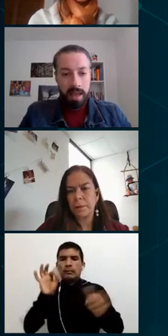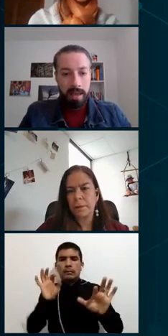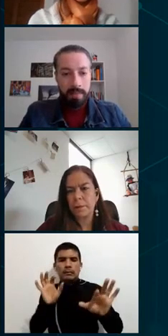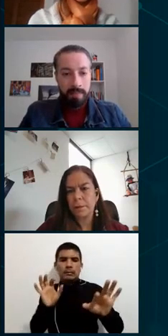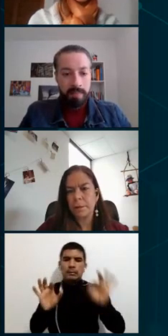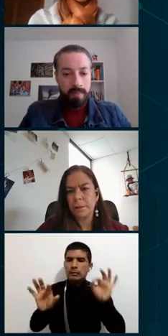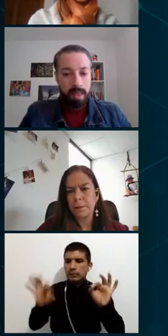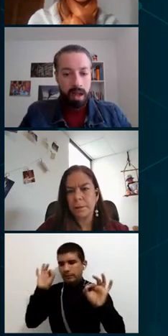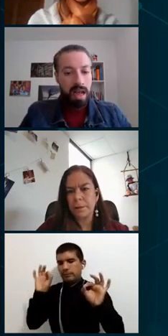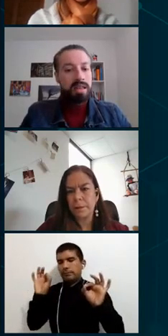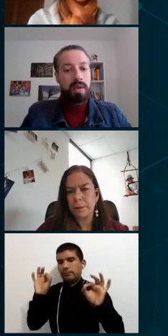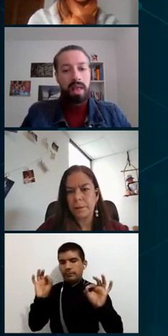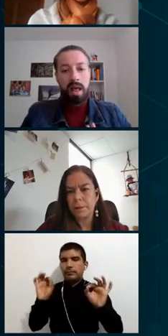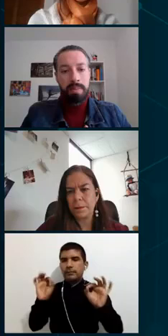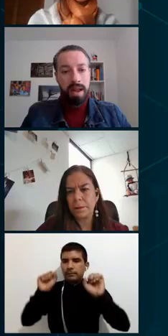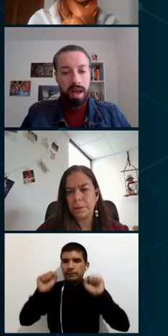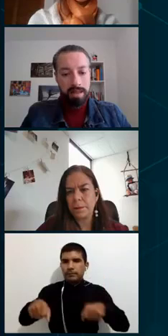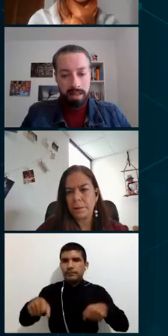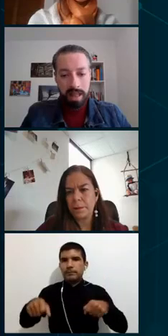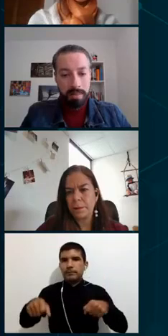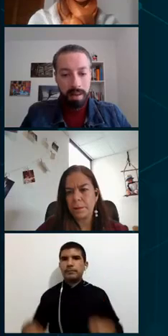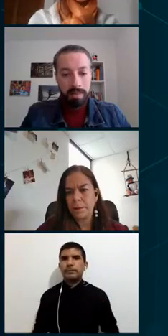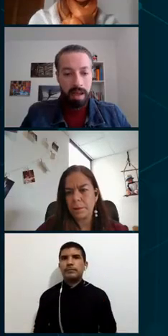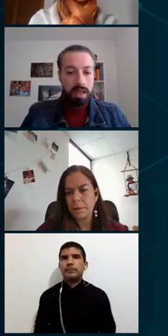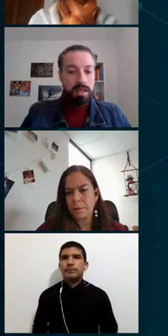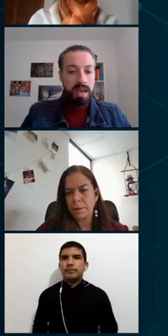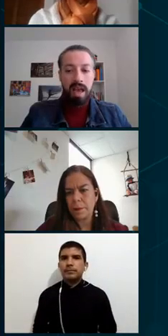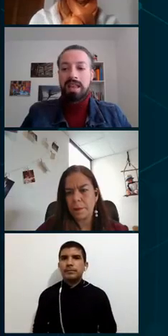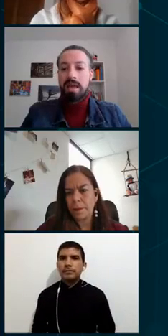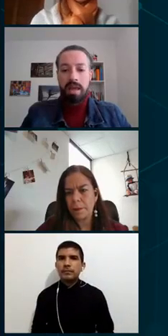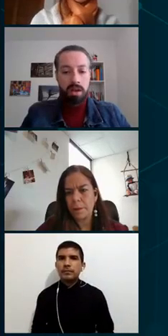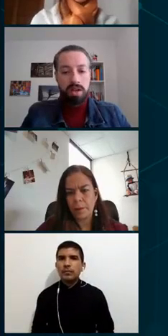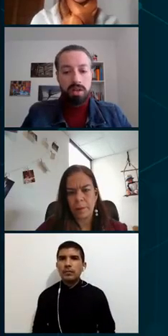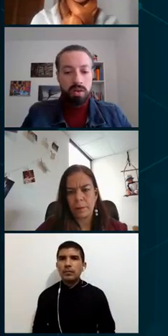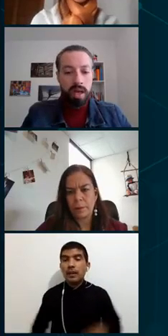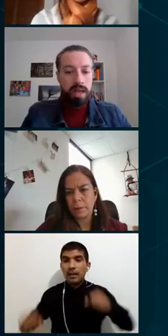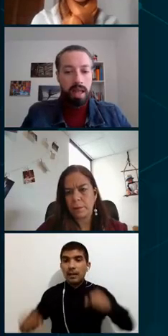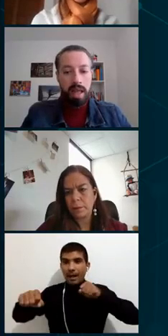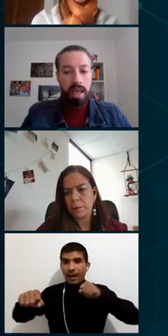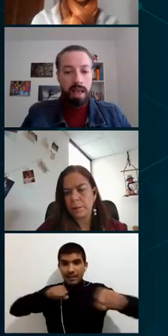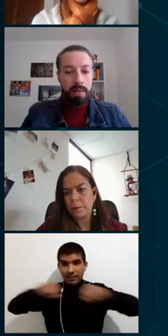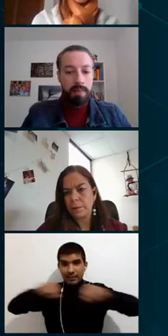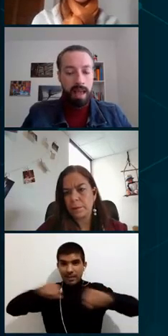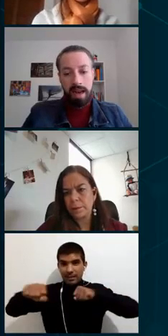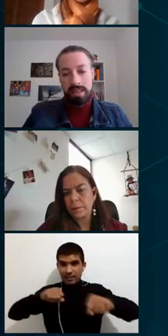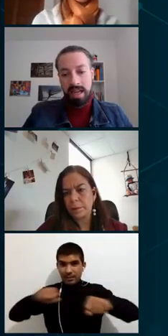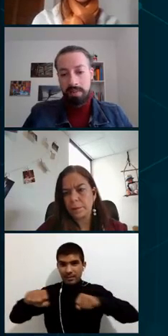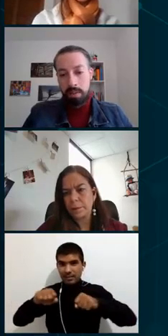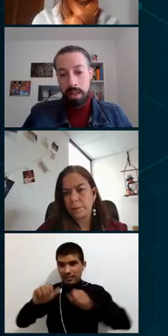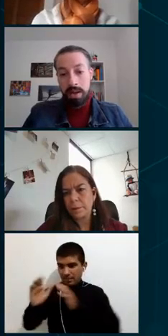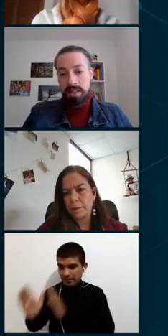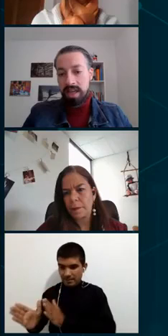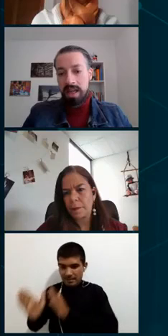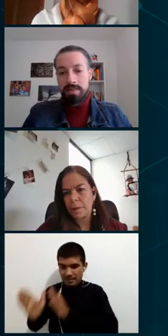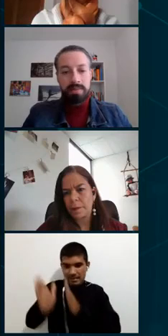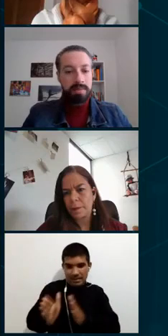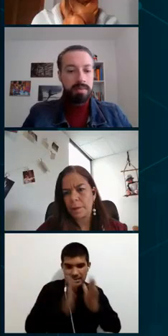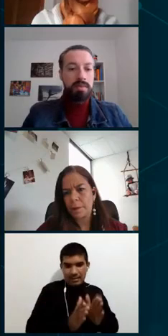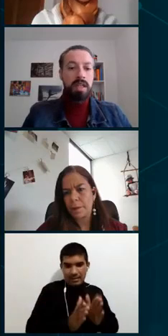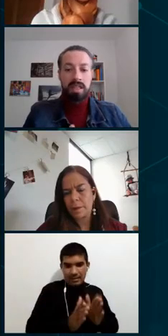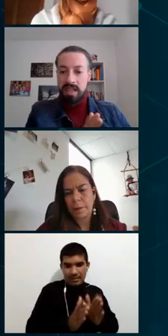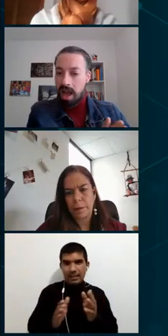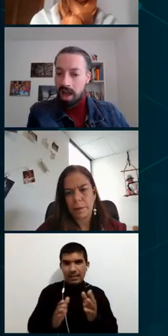Entonces, la actividad para esta etapa sería que también nos ayuden en el chat, por medio del